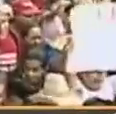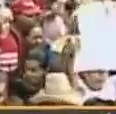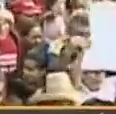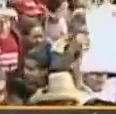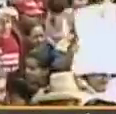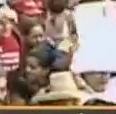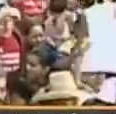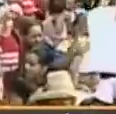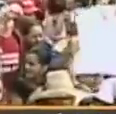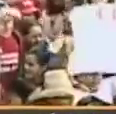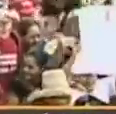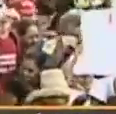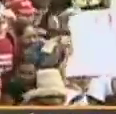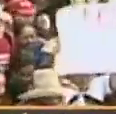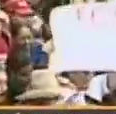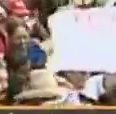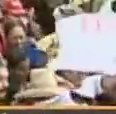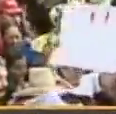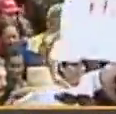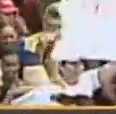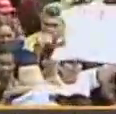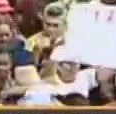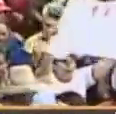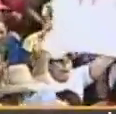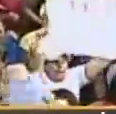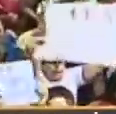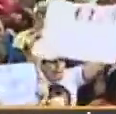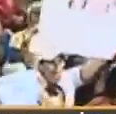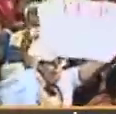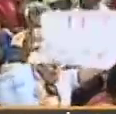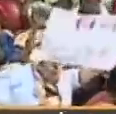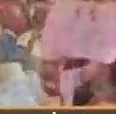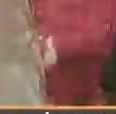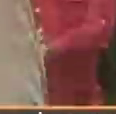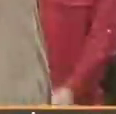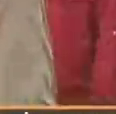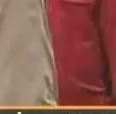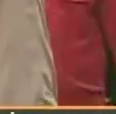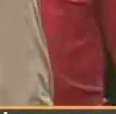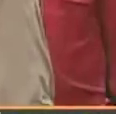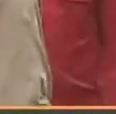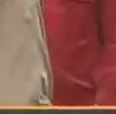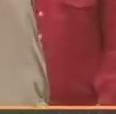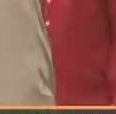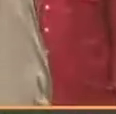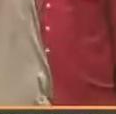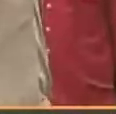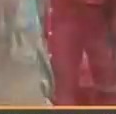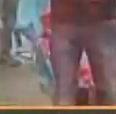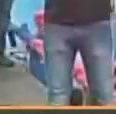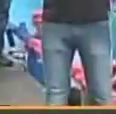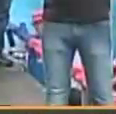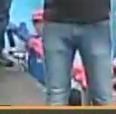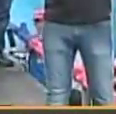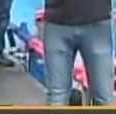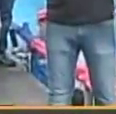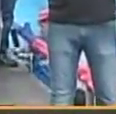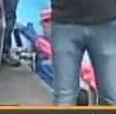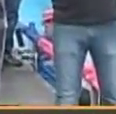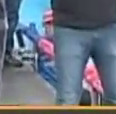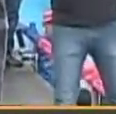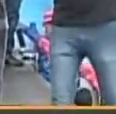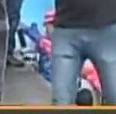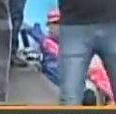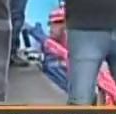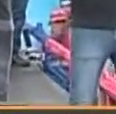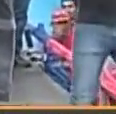la fuerza revolucionaria de los partidos aliados, quienes han elegido y quienes apoyan rotundamente al candidato a presidente en